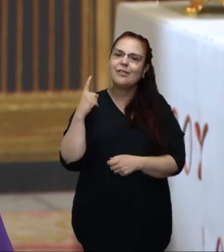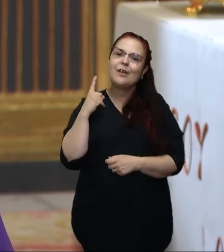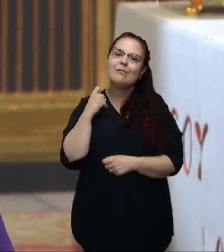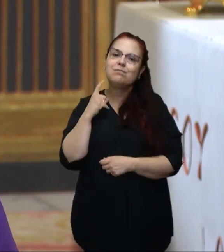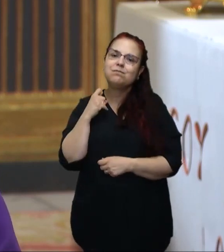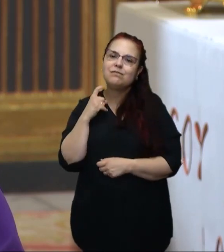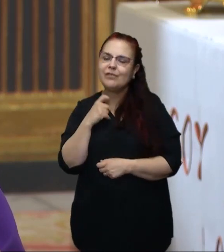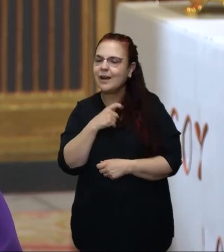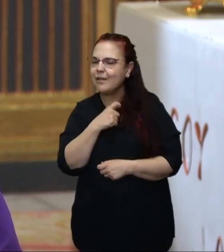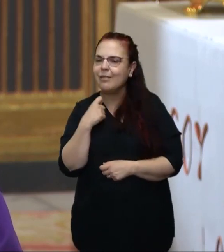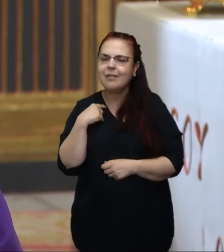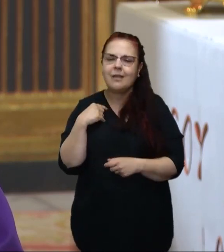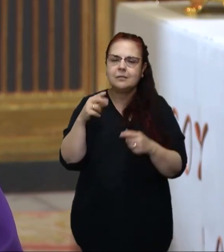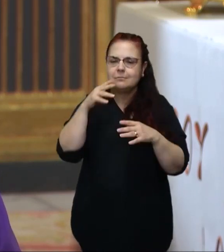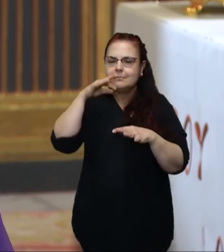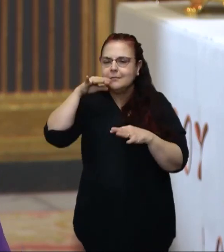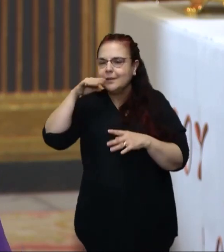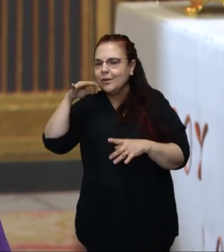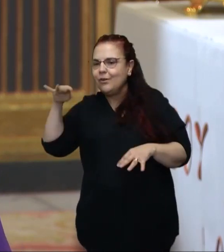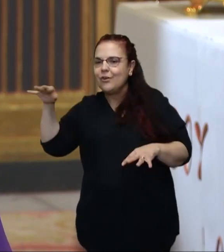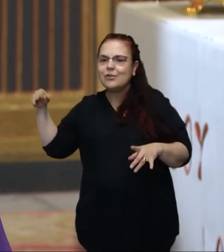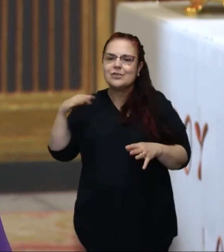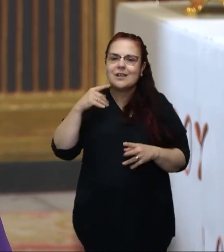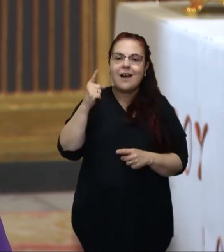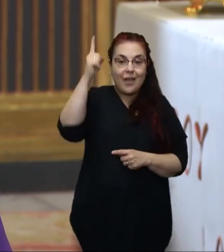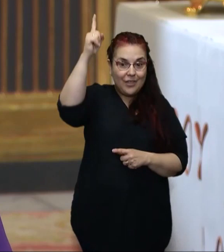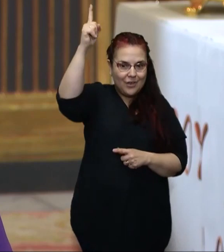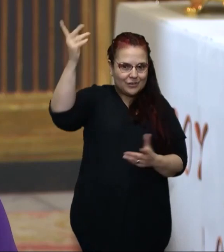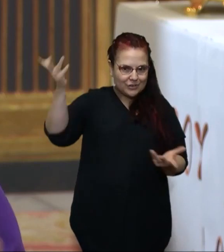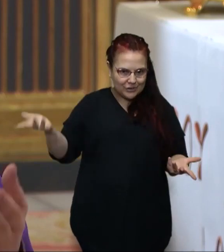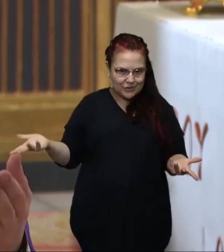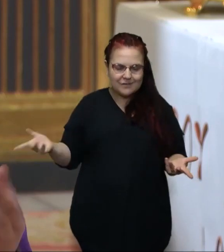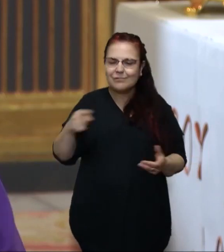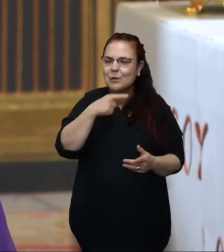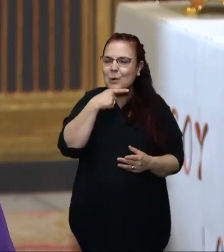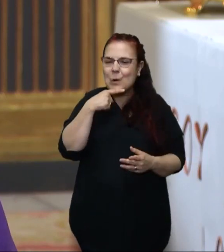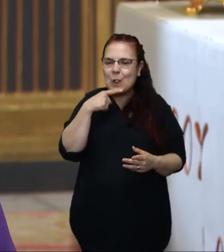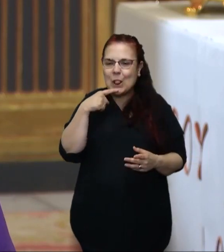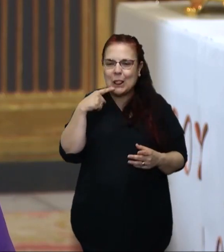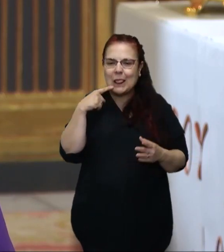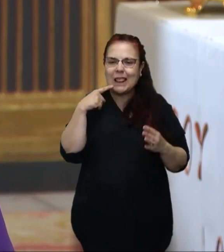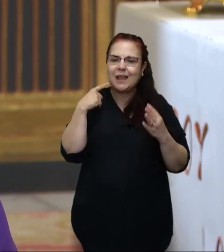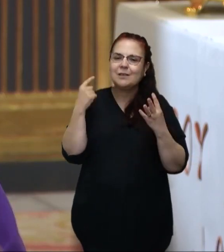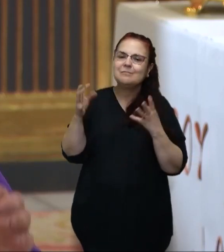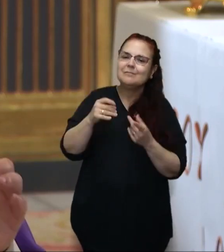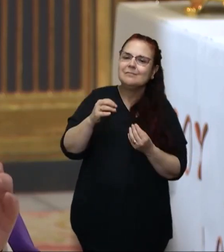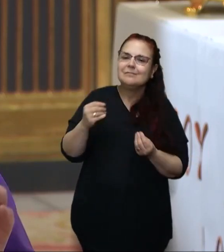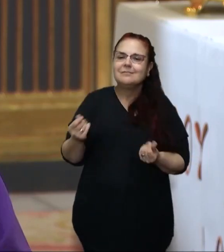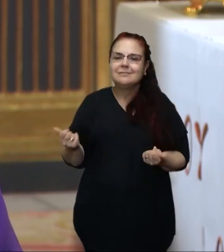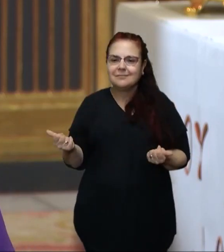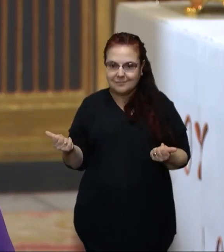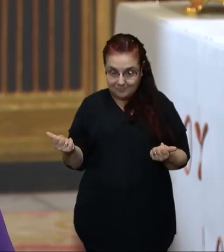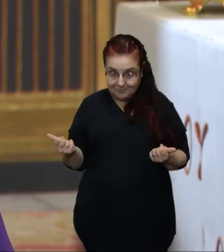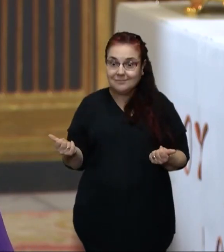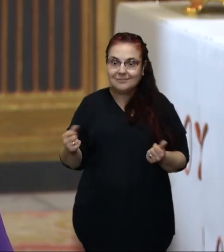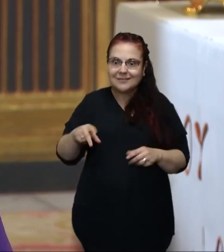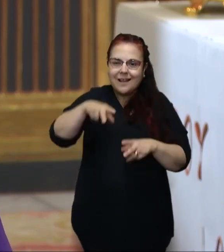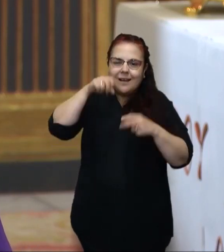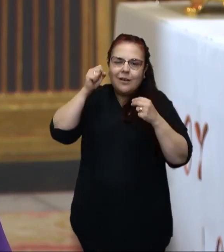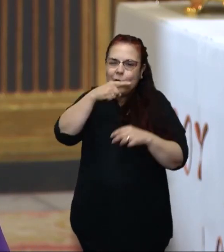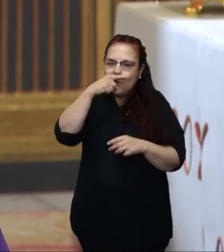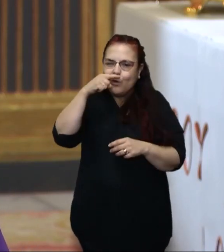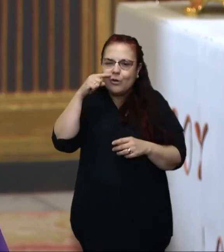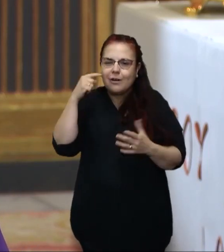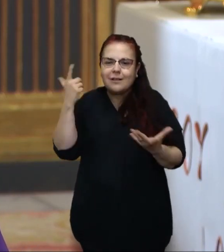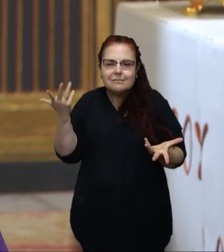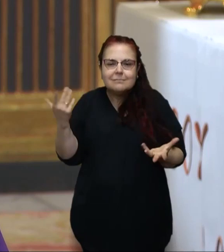Dios, como dulce fragancia olorosa a Dios, ¿no? Agradable fragancia a Dios, ser el olor de Cristo